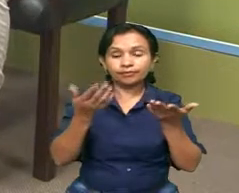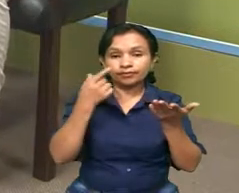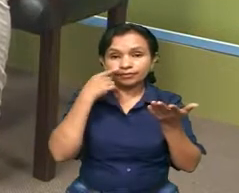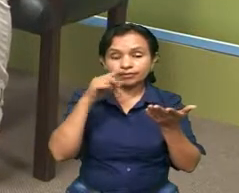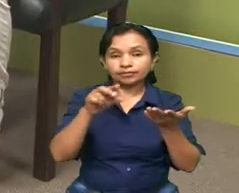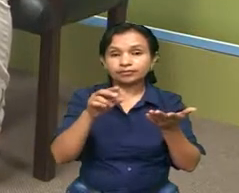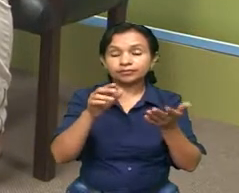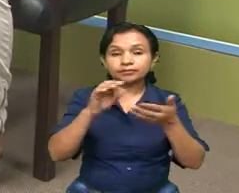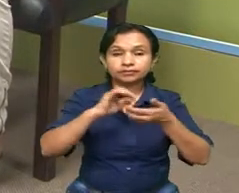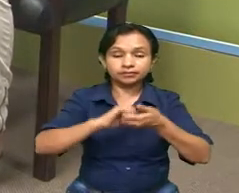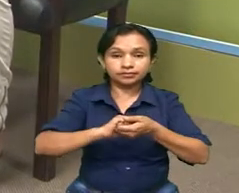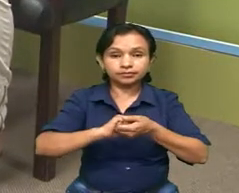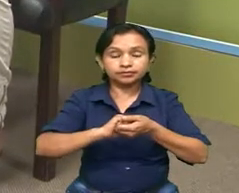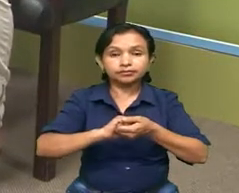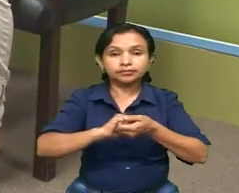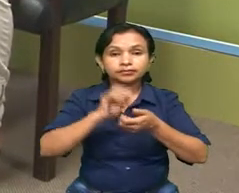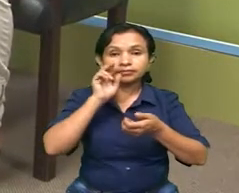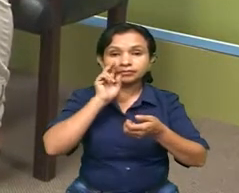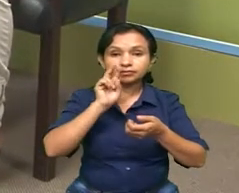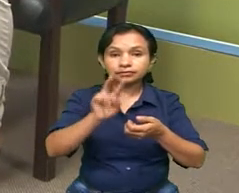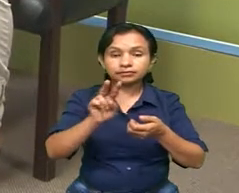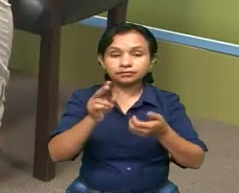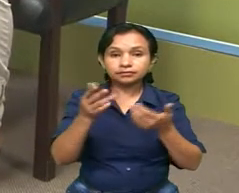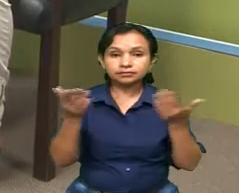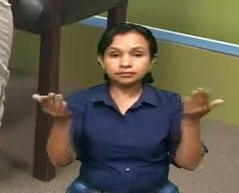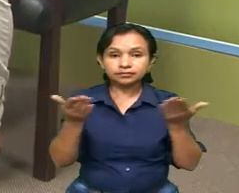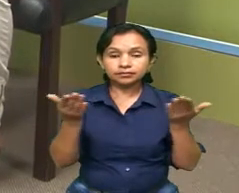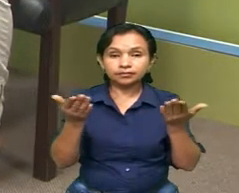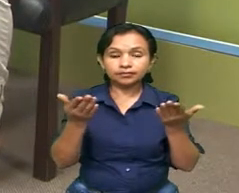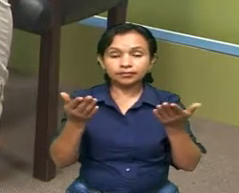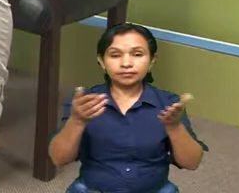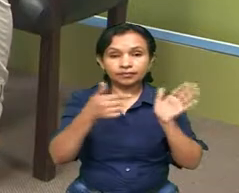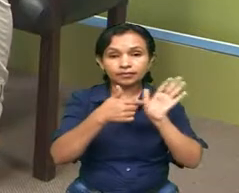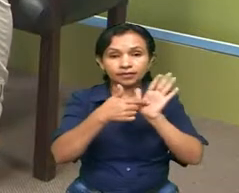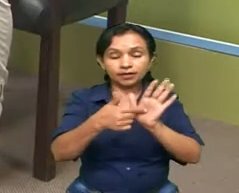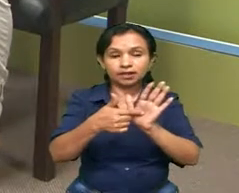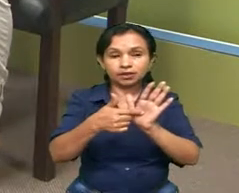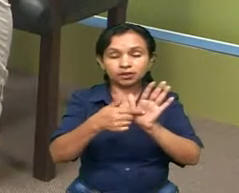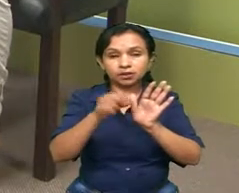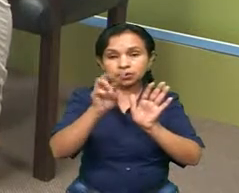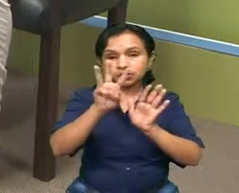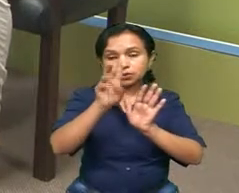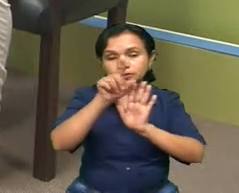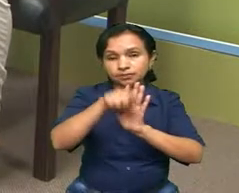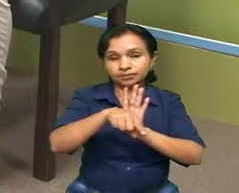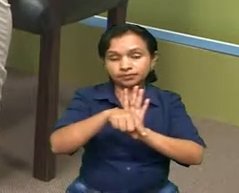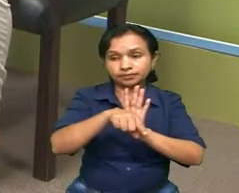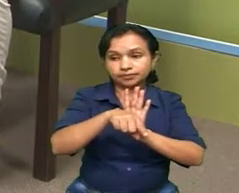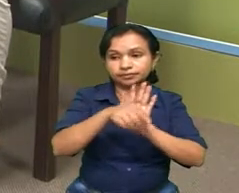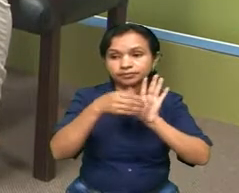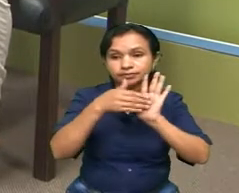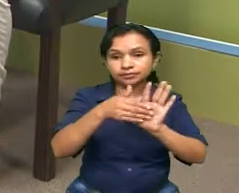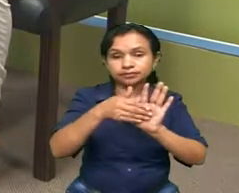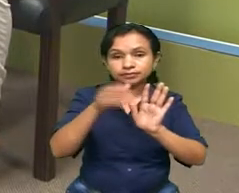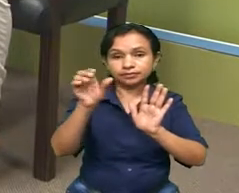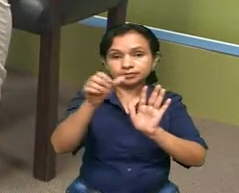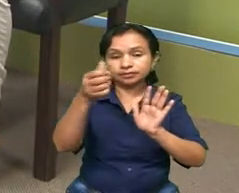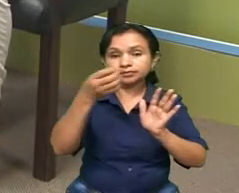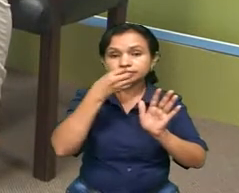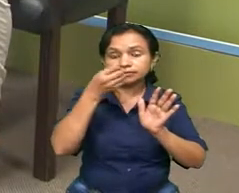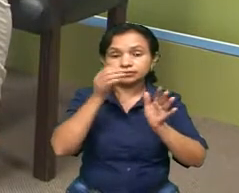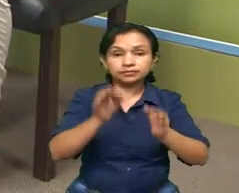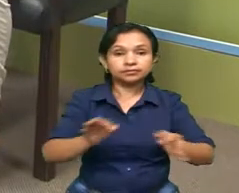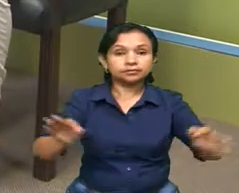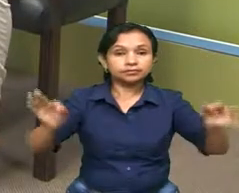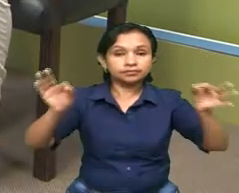amigos televidentes un video donde se muestra, dile hasta 3 minutos, donde se muestran los 6 alimentos